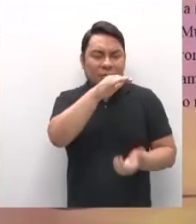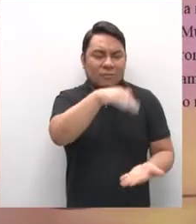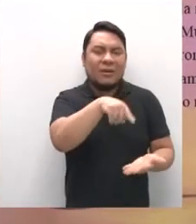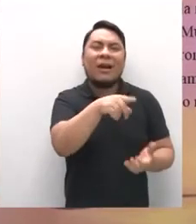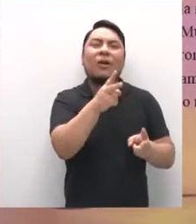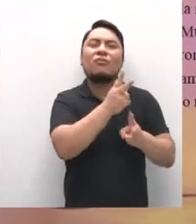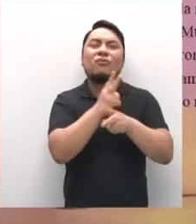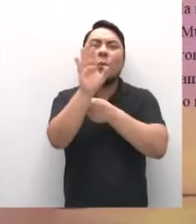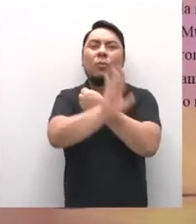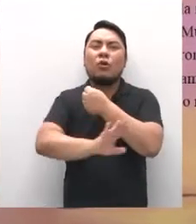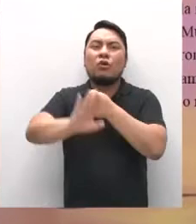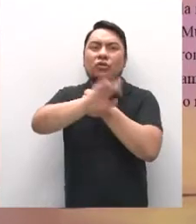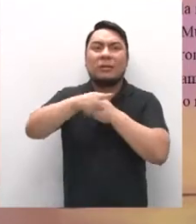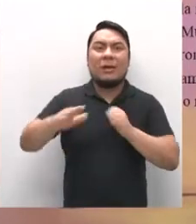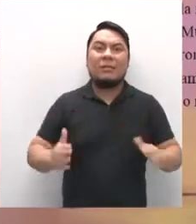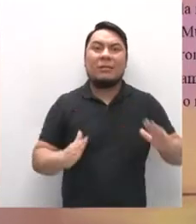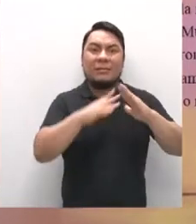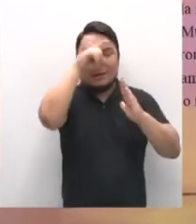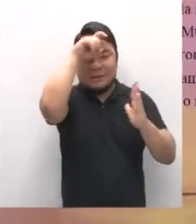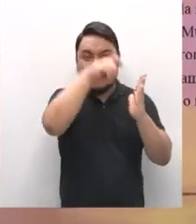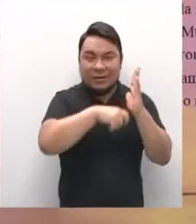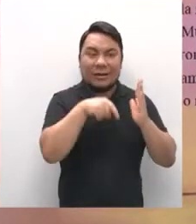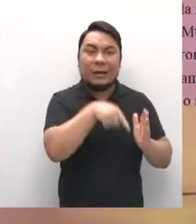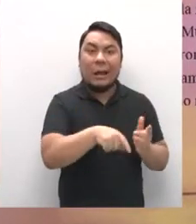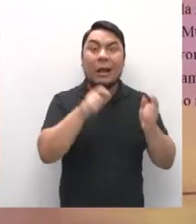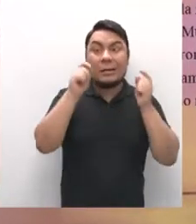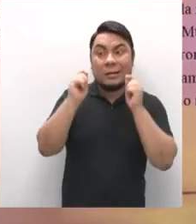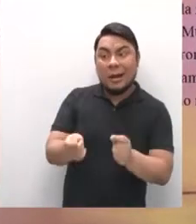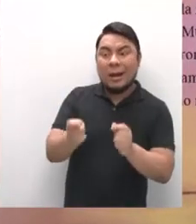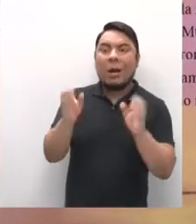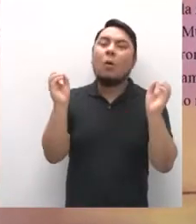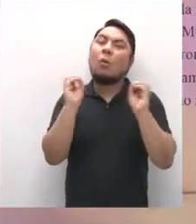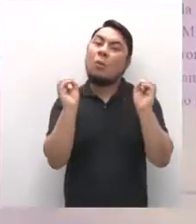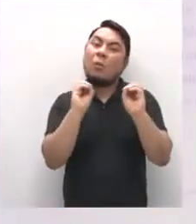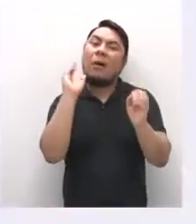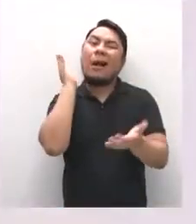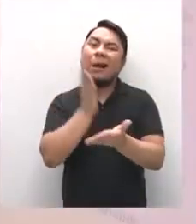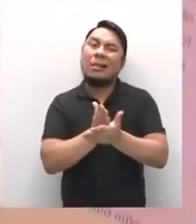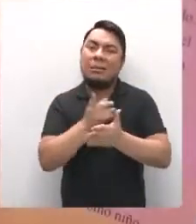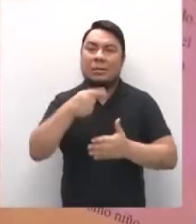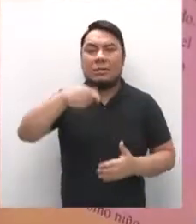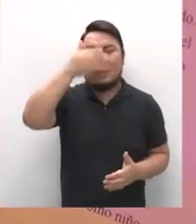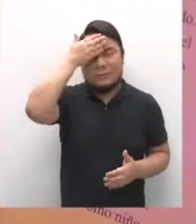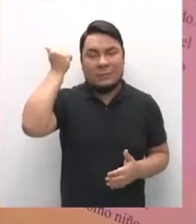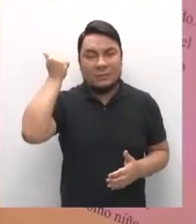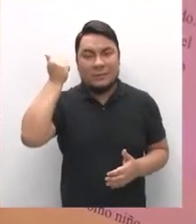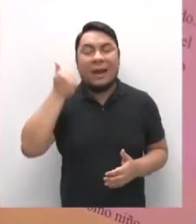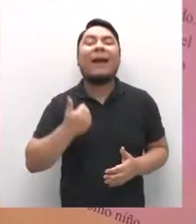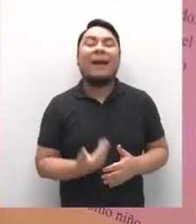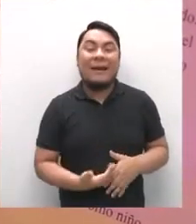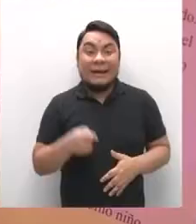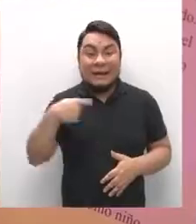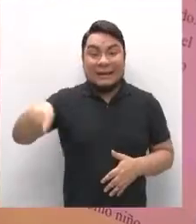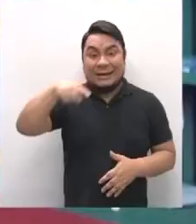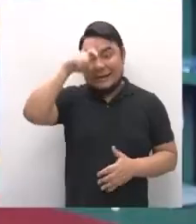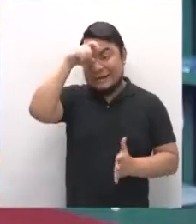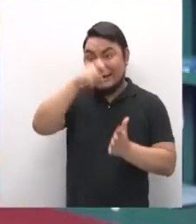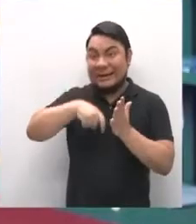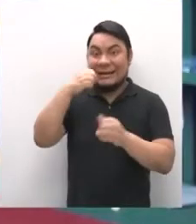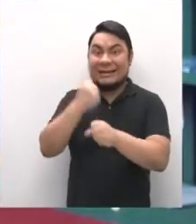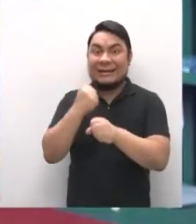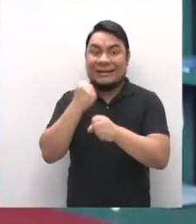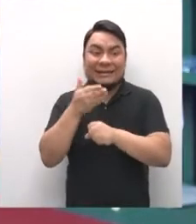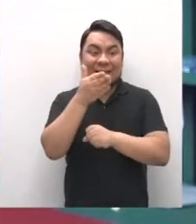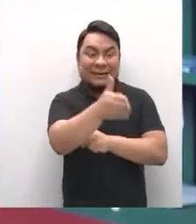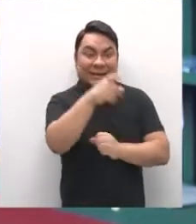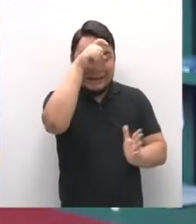que protege, regala o castiga si uno lo olvida. Desde ese día, los mineros que van a trabajar a